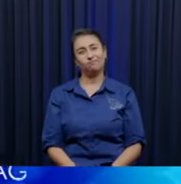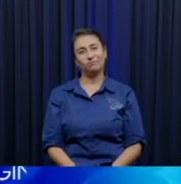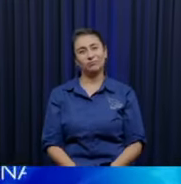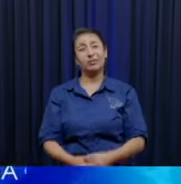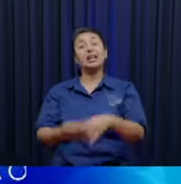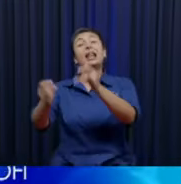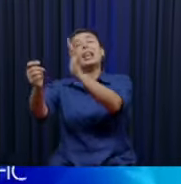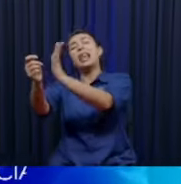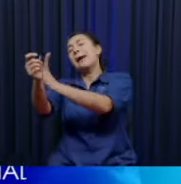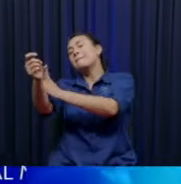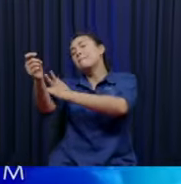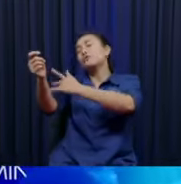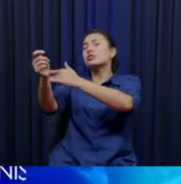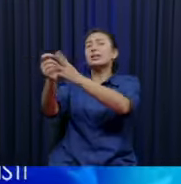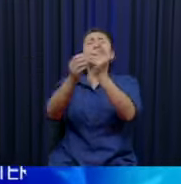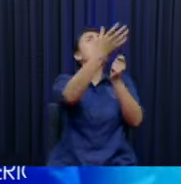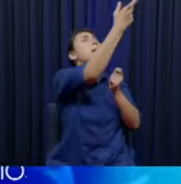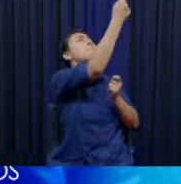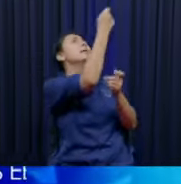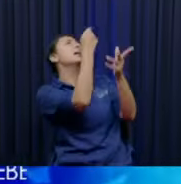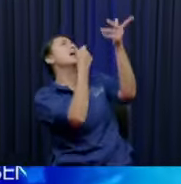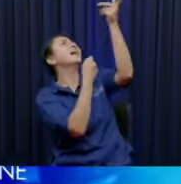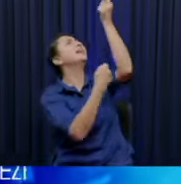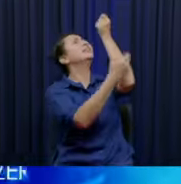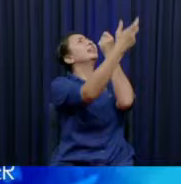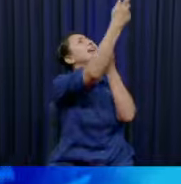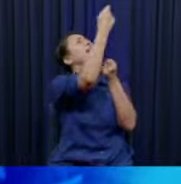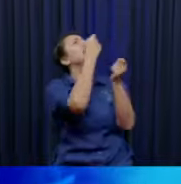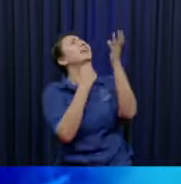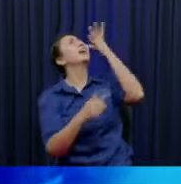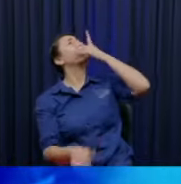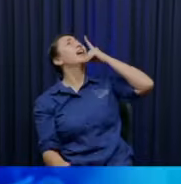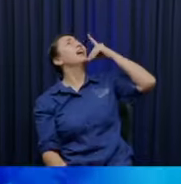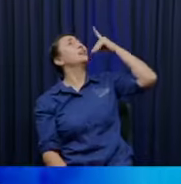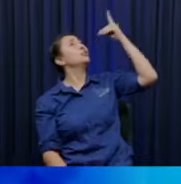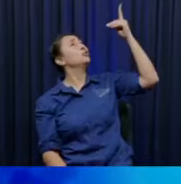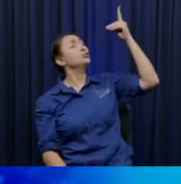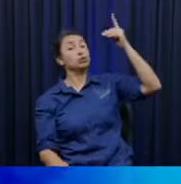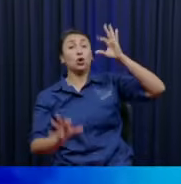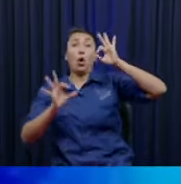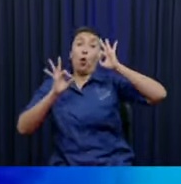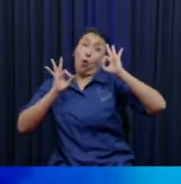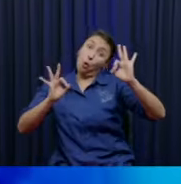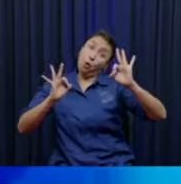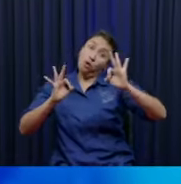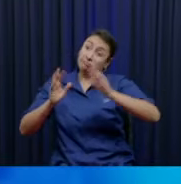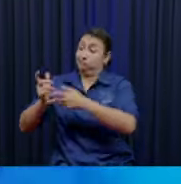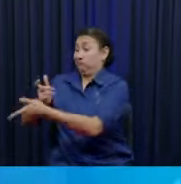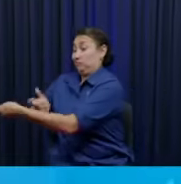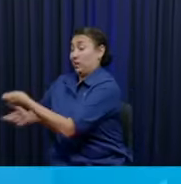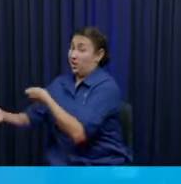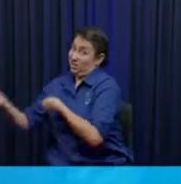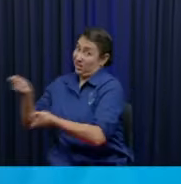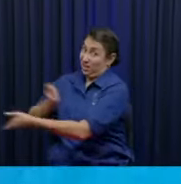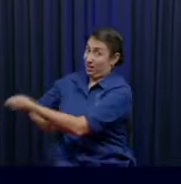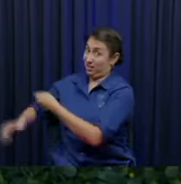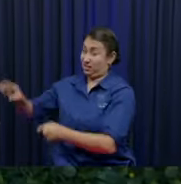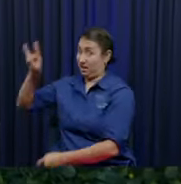Esa música puede cambiar totalmente los ambientes. Por eso, ¿por qué cree usted que aquel profeta bien bravo, bien